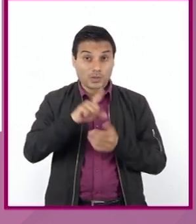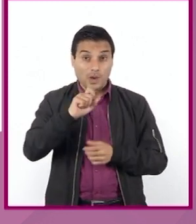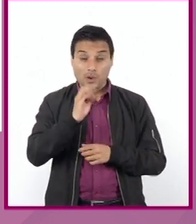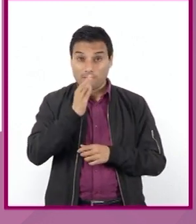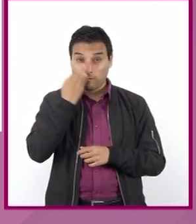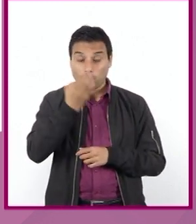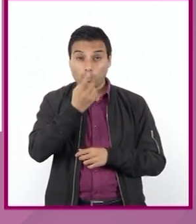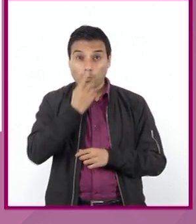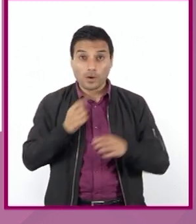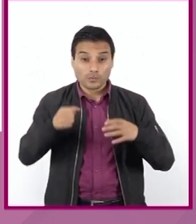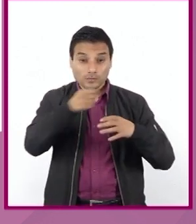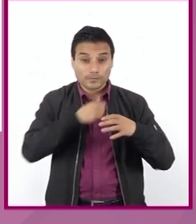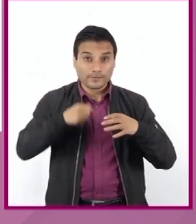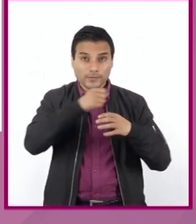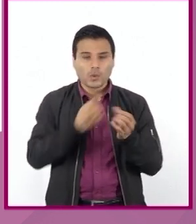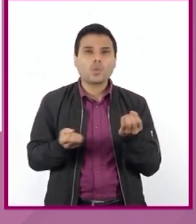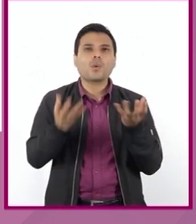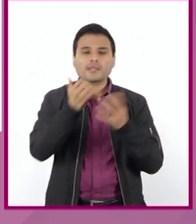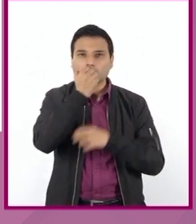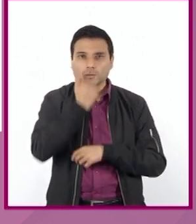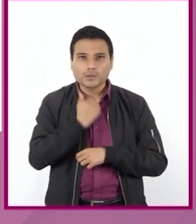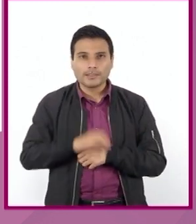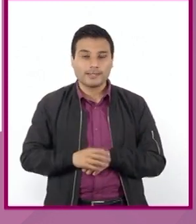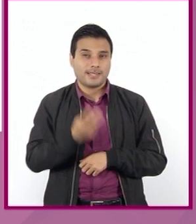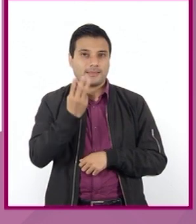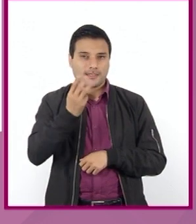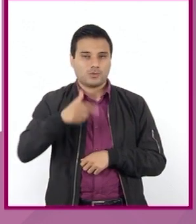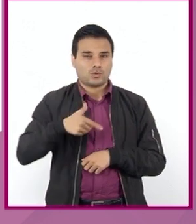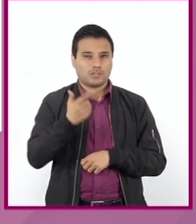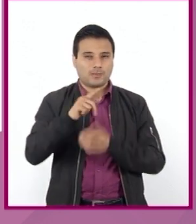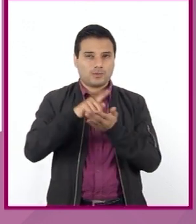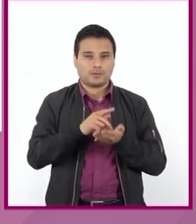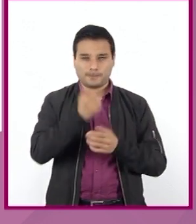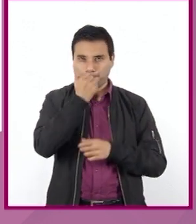se requieren 3 doceavos de kilogramo de azúcar.